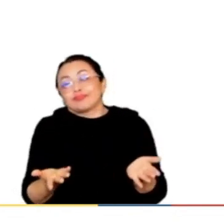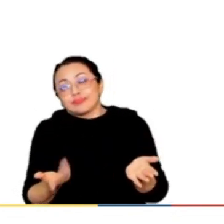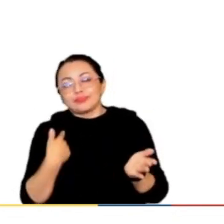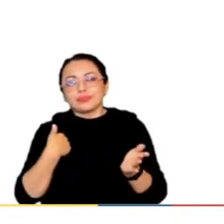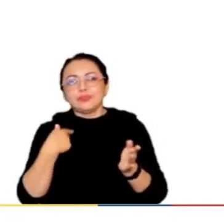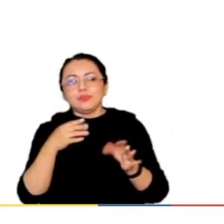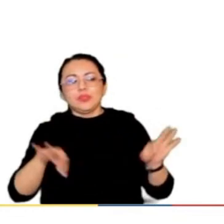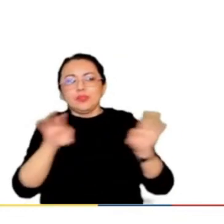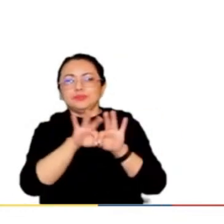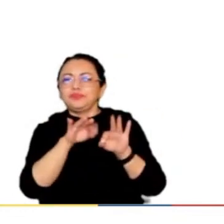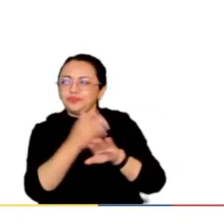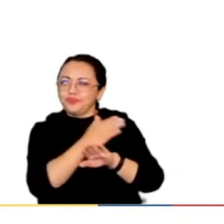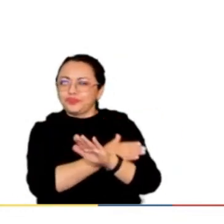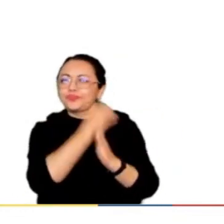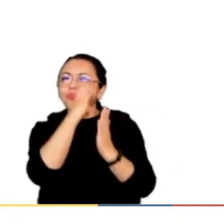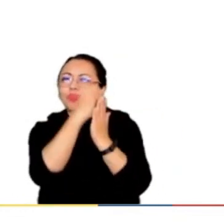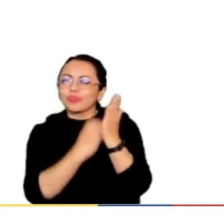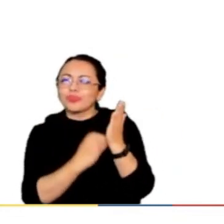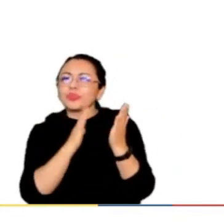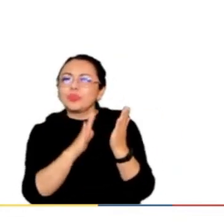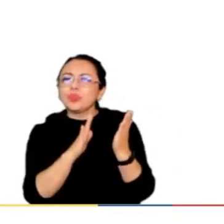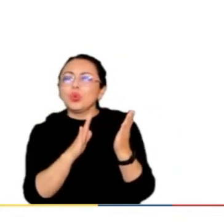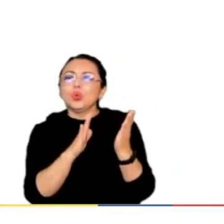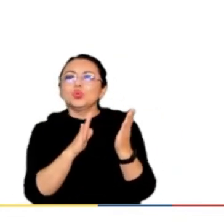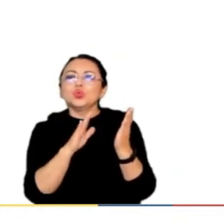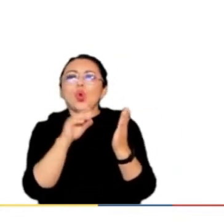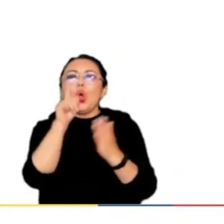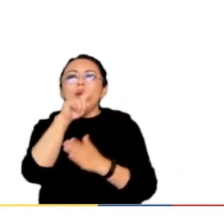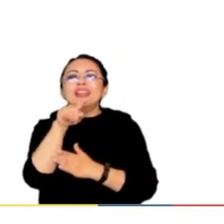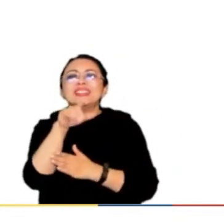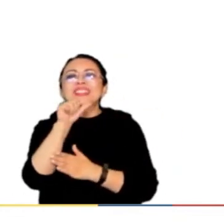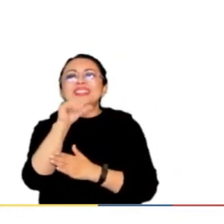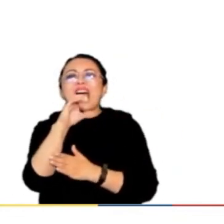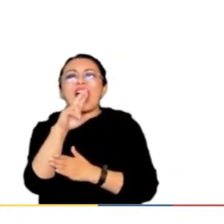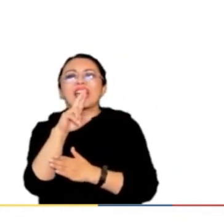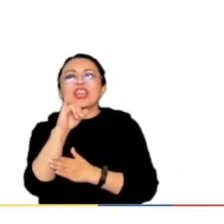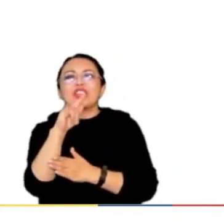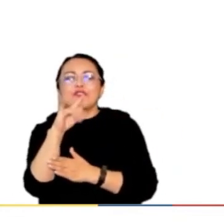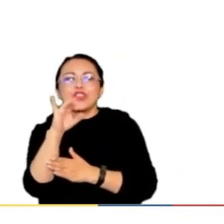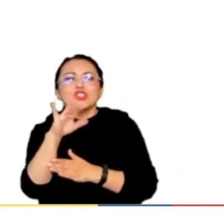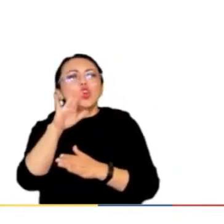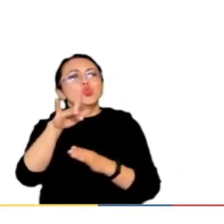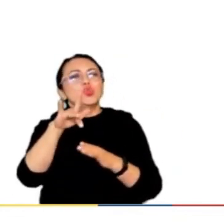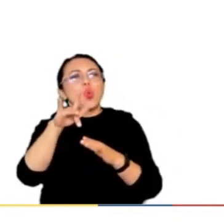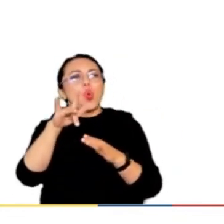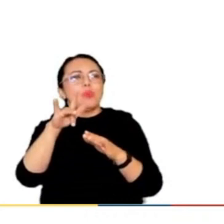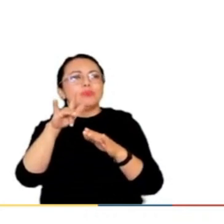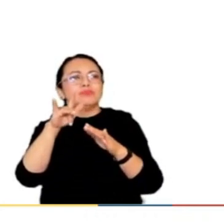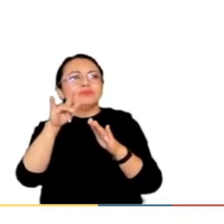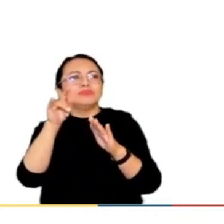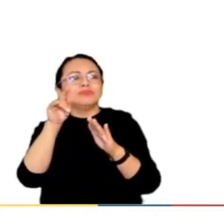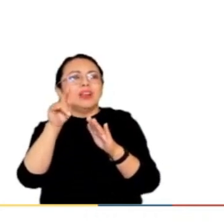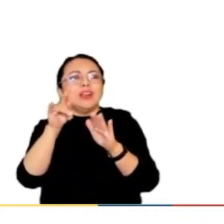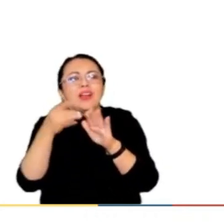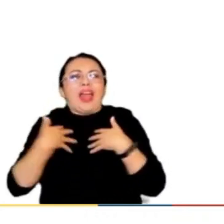atención el tema de los certificados de sacrificio en los respectivos frigoríficos para todas las operaciones que han canalizado a través de Banco Colombia en